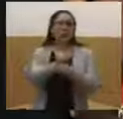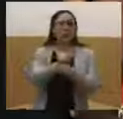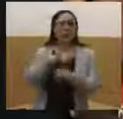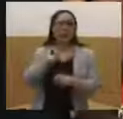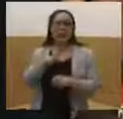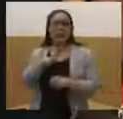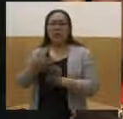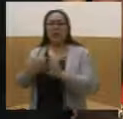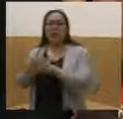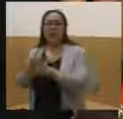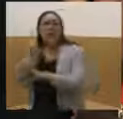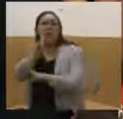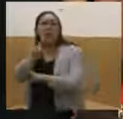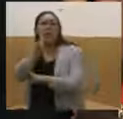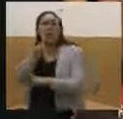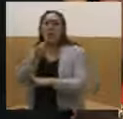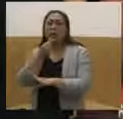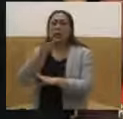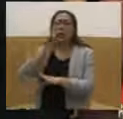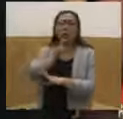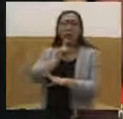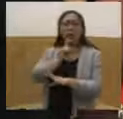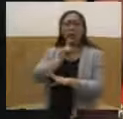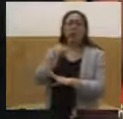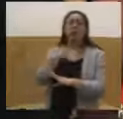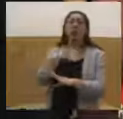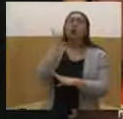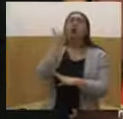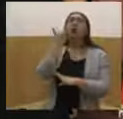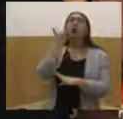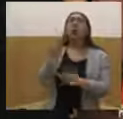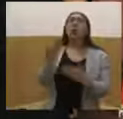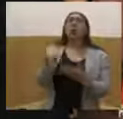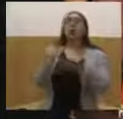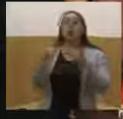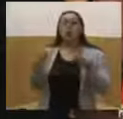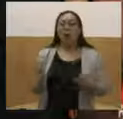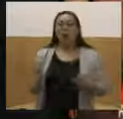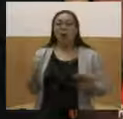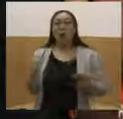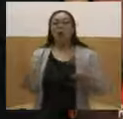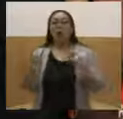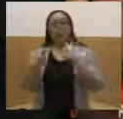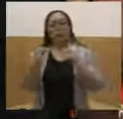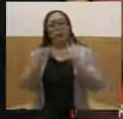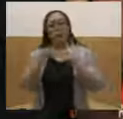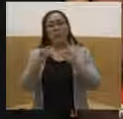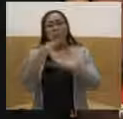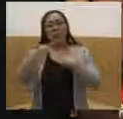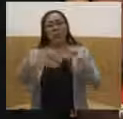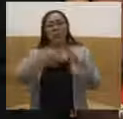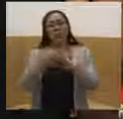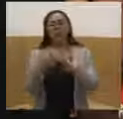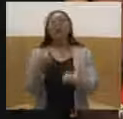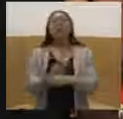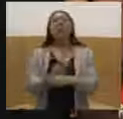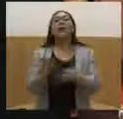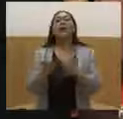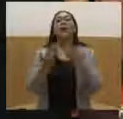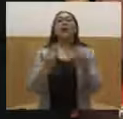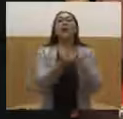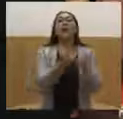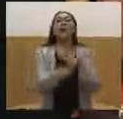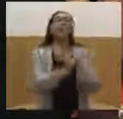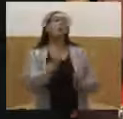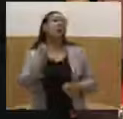mujeres. En este sentido, me permito presentarles las iniciativas que tanto en el Senado como en la Cámara